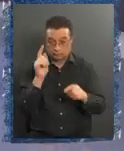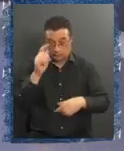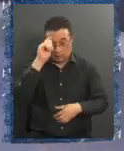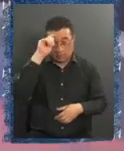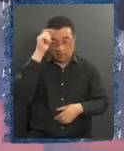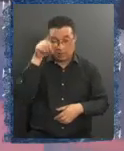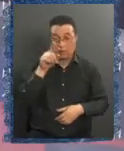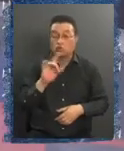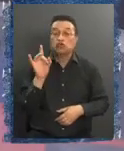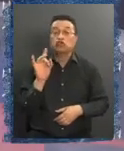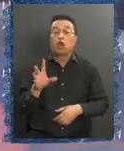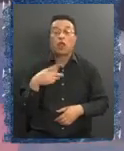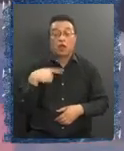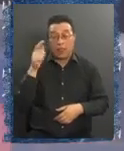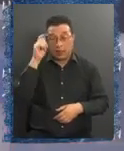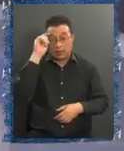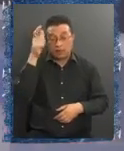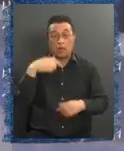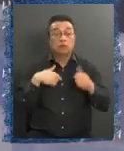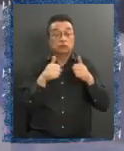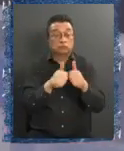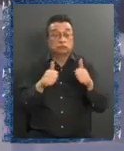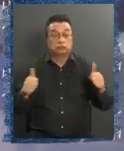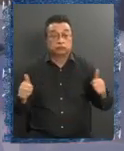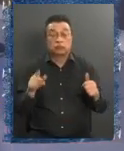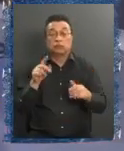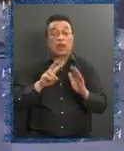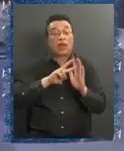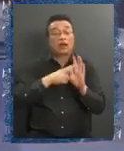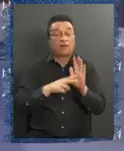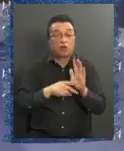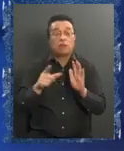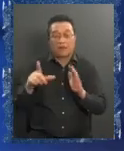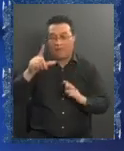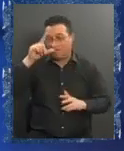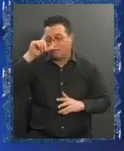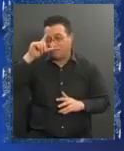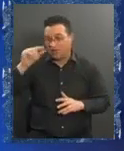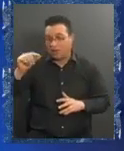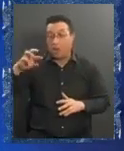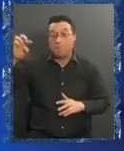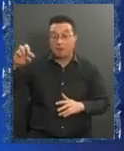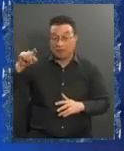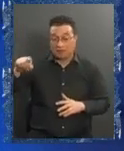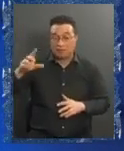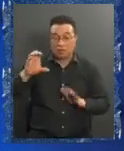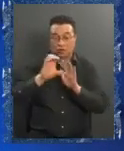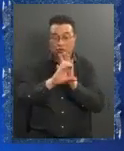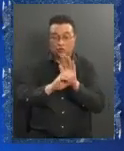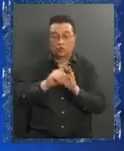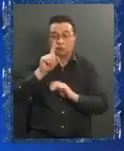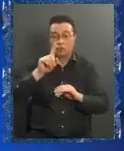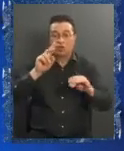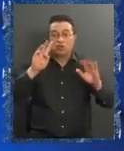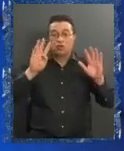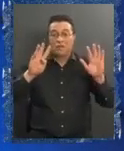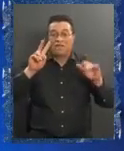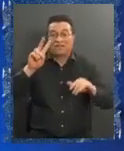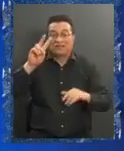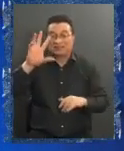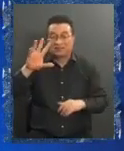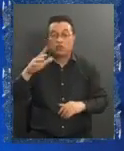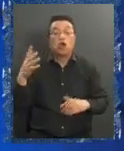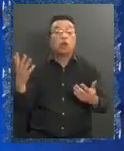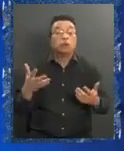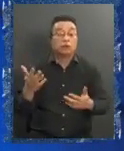sea iniciativa del Ejecutivo es una reforma que hizo Eduardo Frei Montalva a la Constitución del 25, precisamente porque